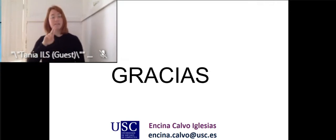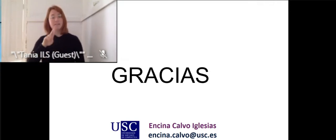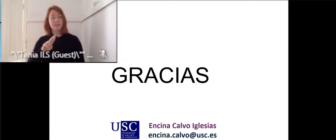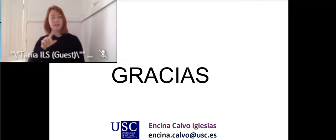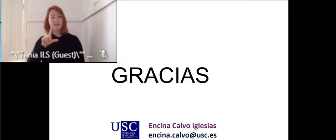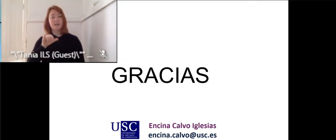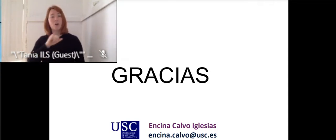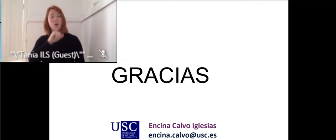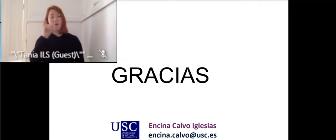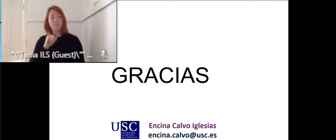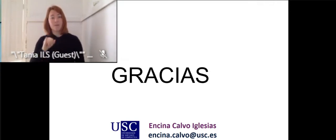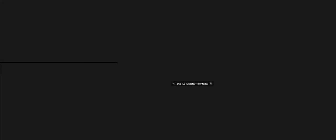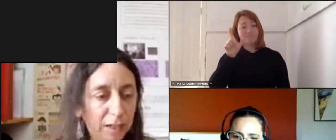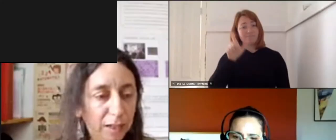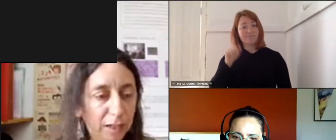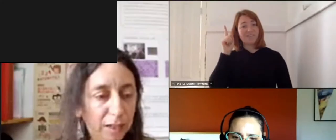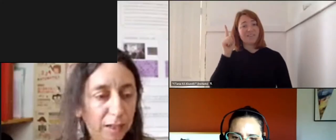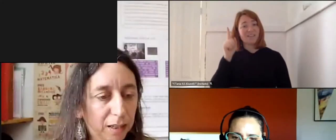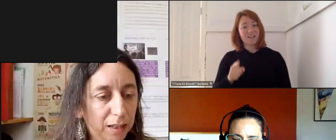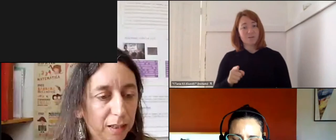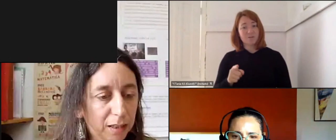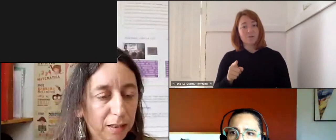que es la directora